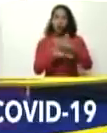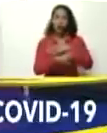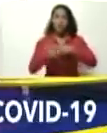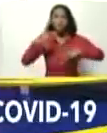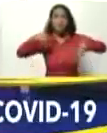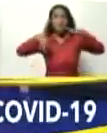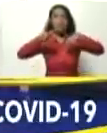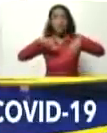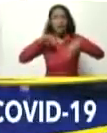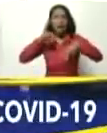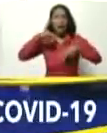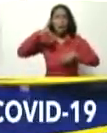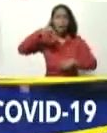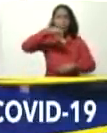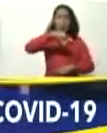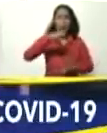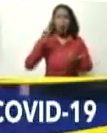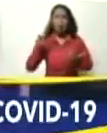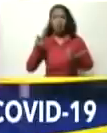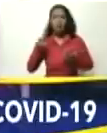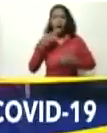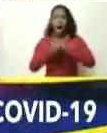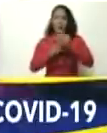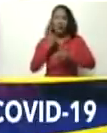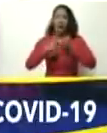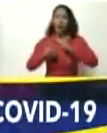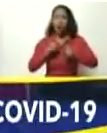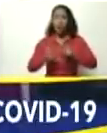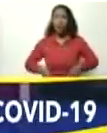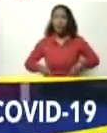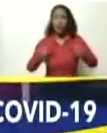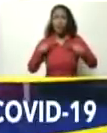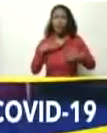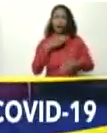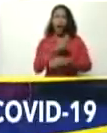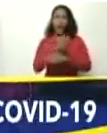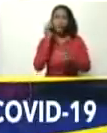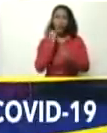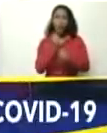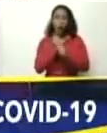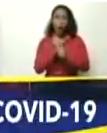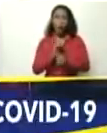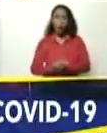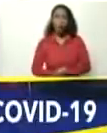pasear, caminar, para hacer las cosas de su vida, para ir a trabajar.